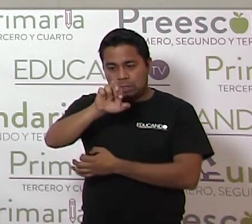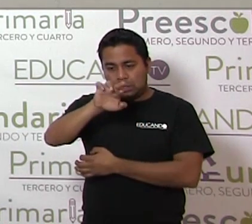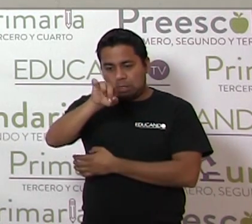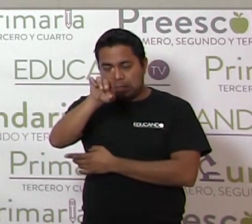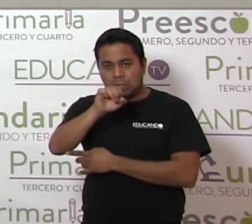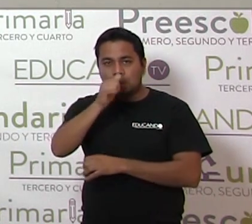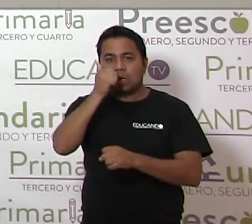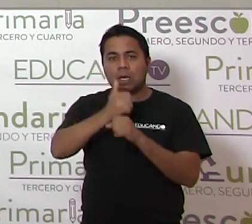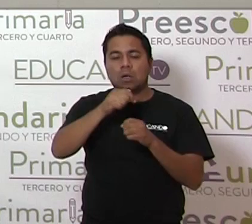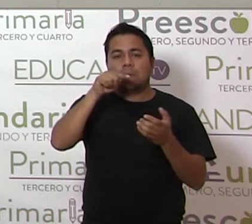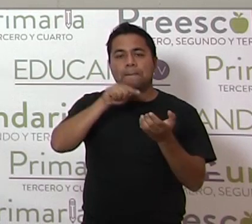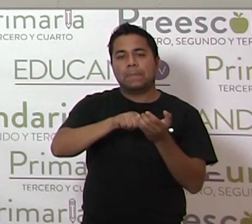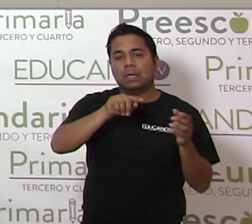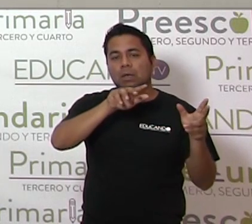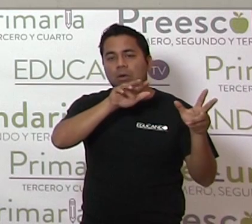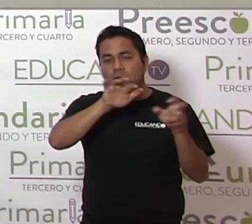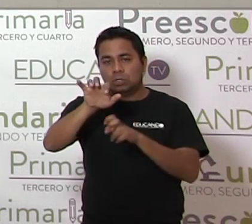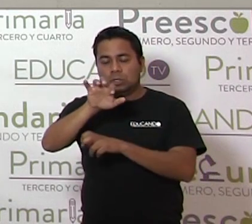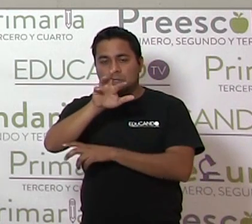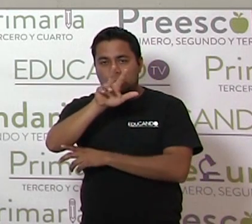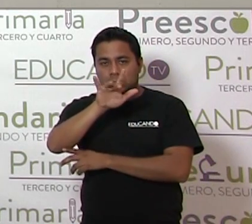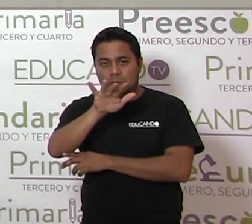Lerdo en